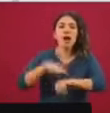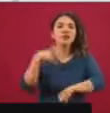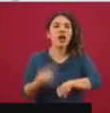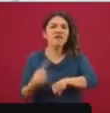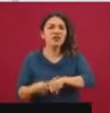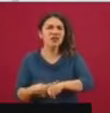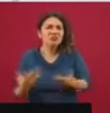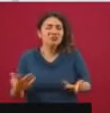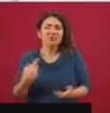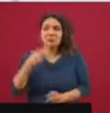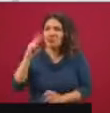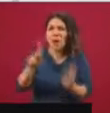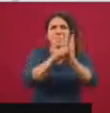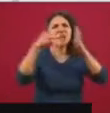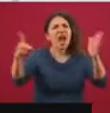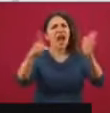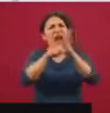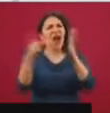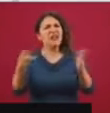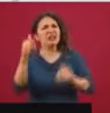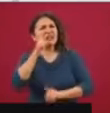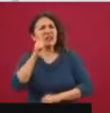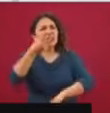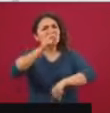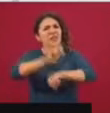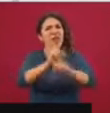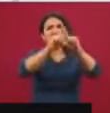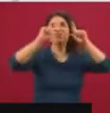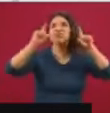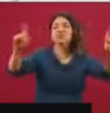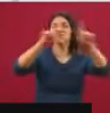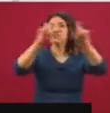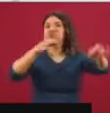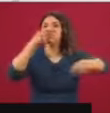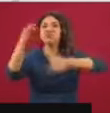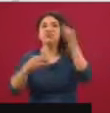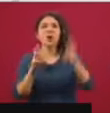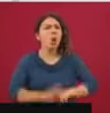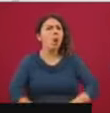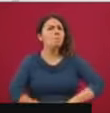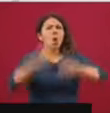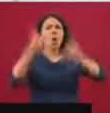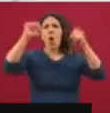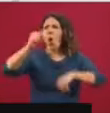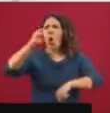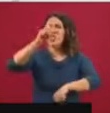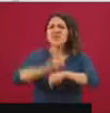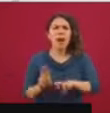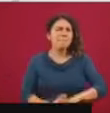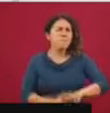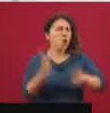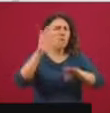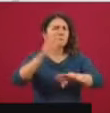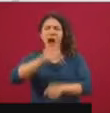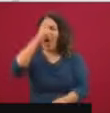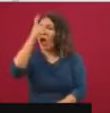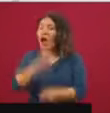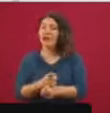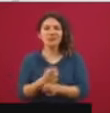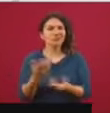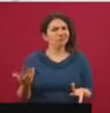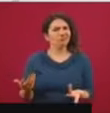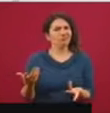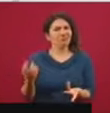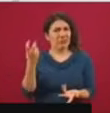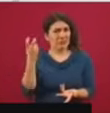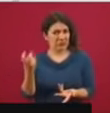sacar todos los días o casi todos en primera plana cifra récords de casos lo que están diciendo es que